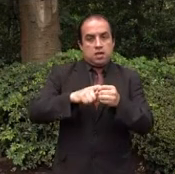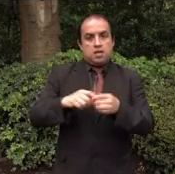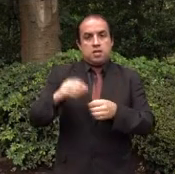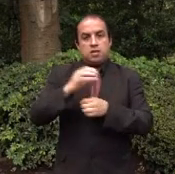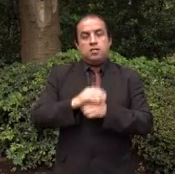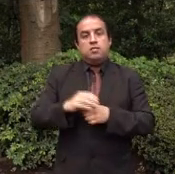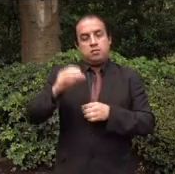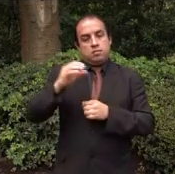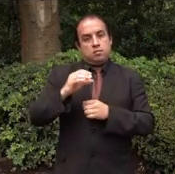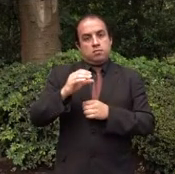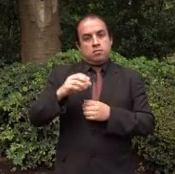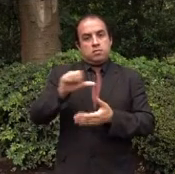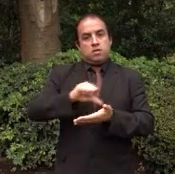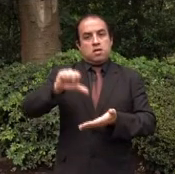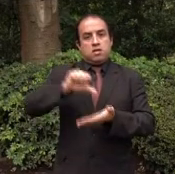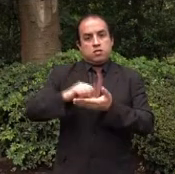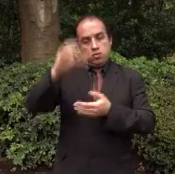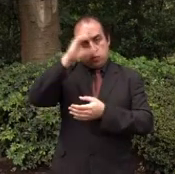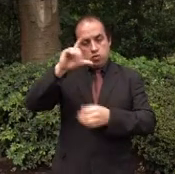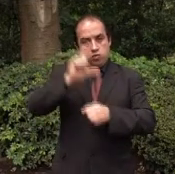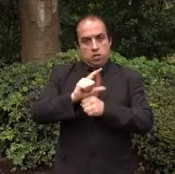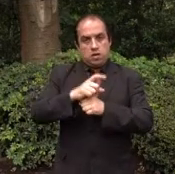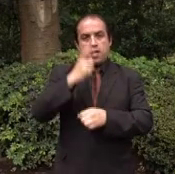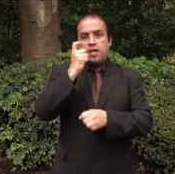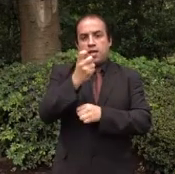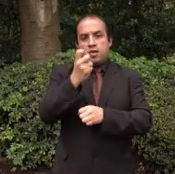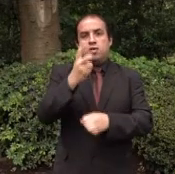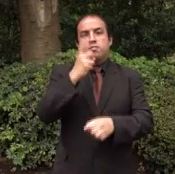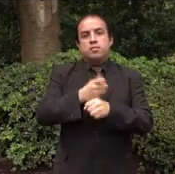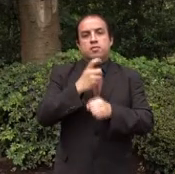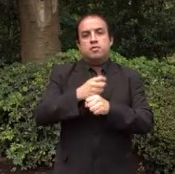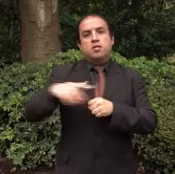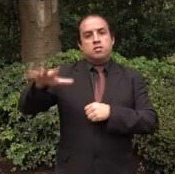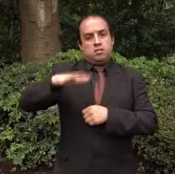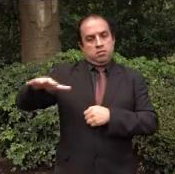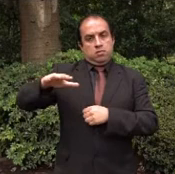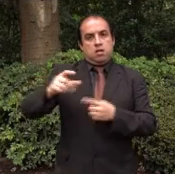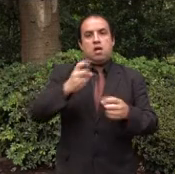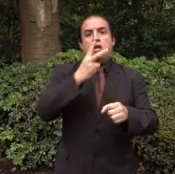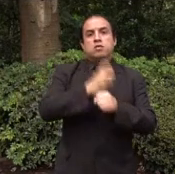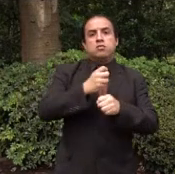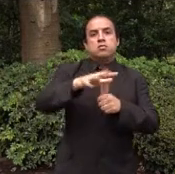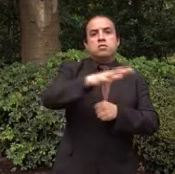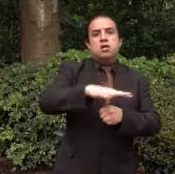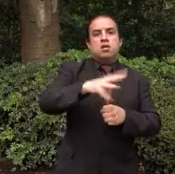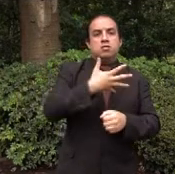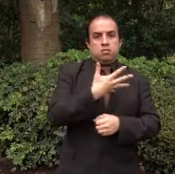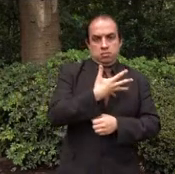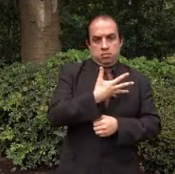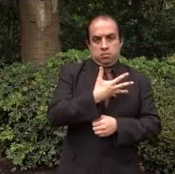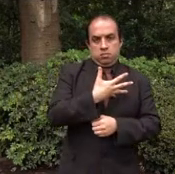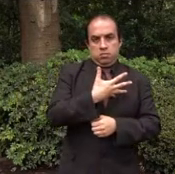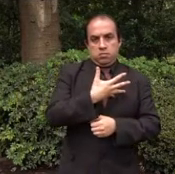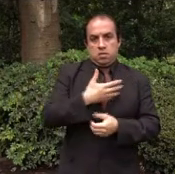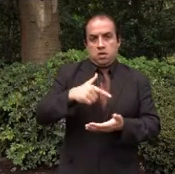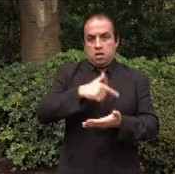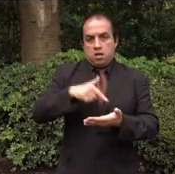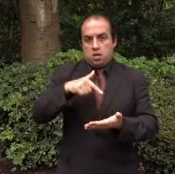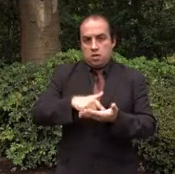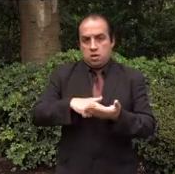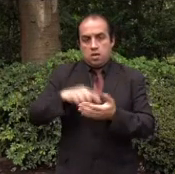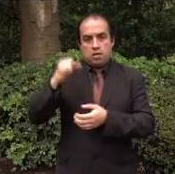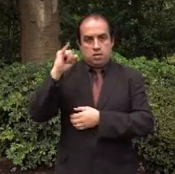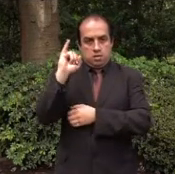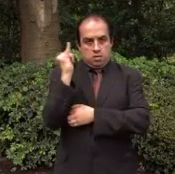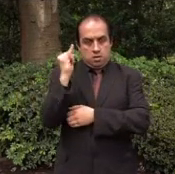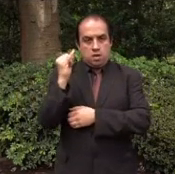Chapultepec. Todo esto es la primera sección. En la segunda sección se encuentra el espacio del Jardín Botánico